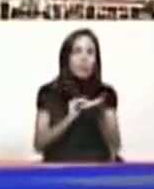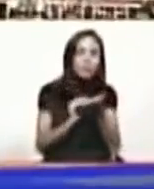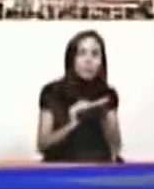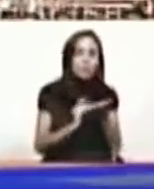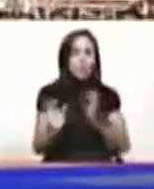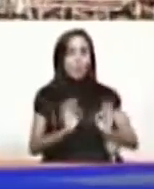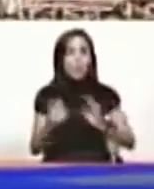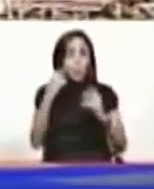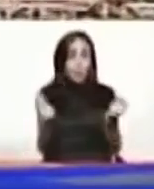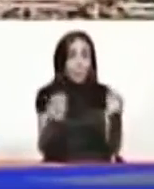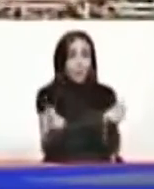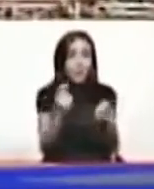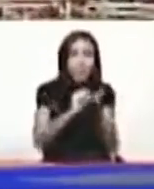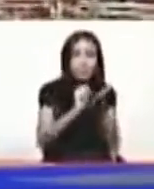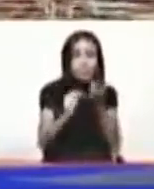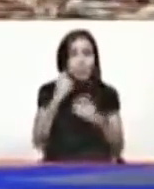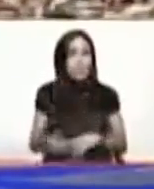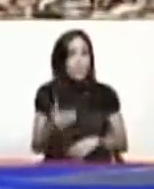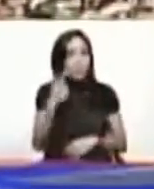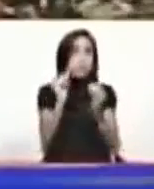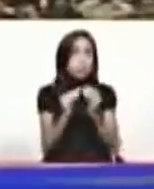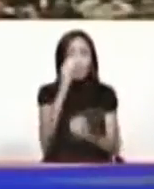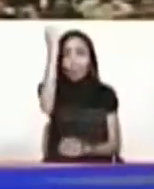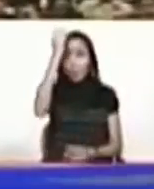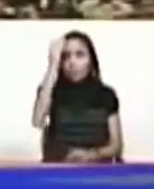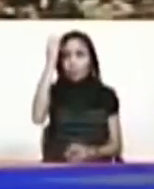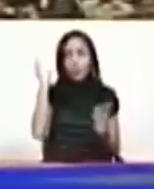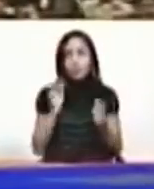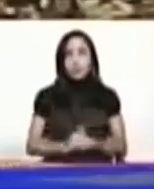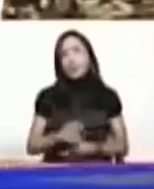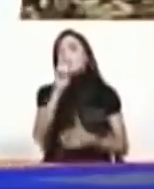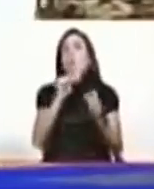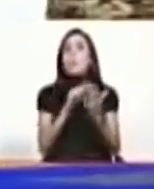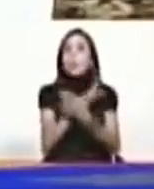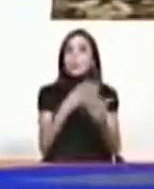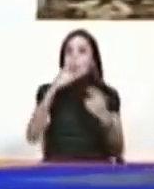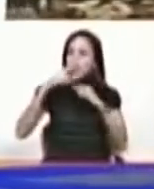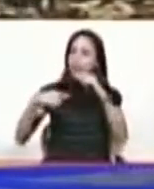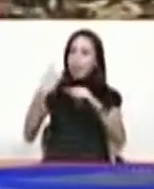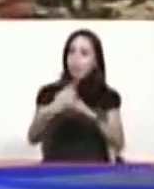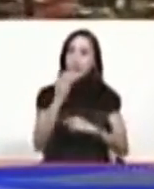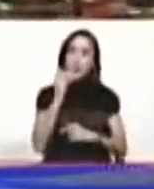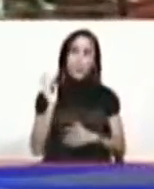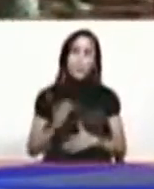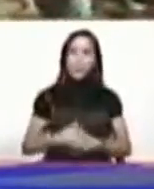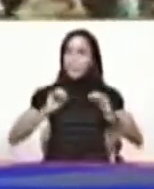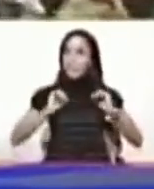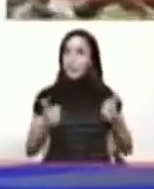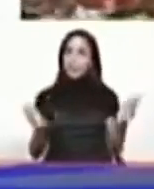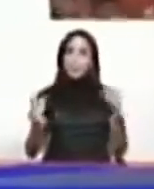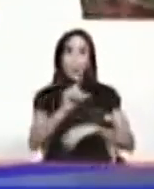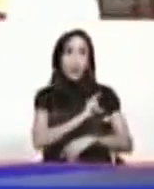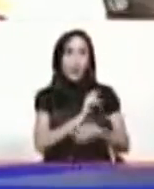Tomen nota, carajo. Muy importante lo que estoy diciendo. En el 2019 tiene que empezar una nueva